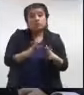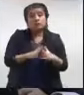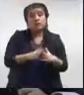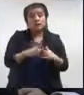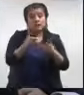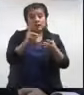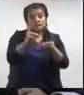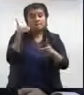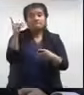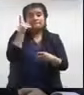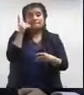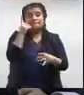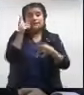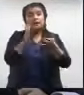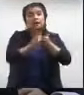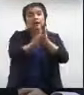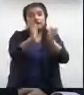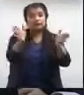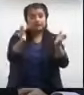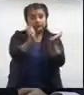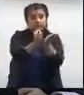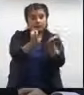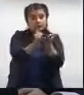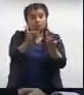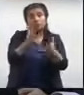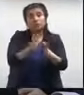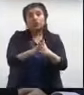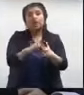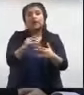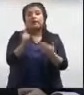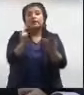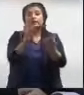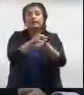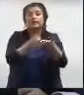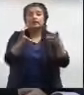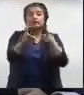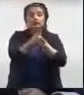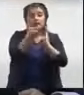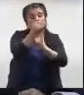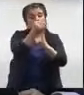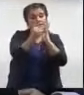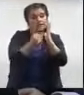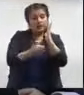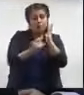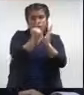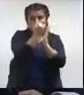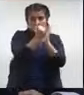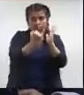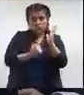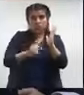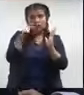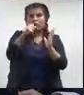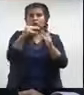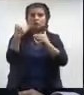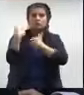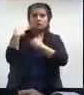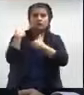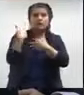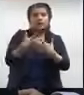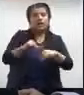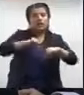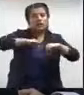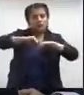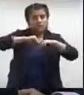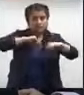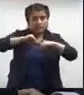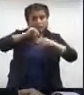la Dirección General. Dirección de Artes Gráficas. Es la responsable de ejecutar las acciones